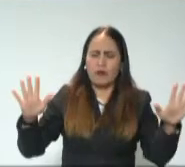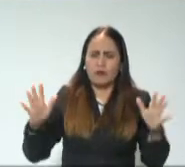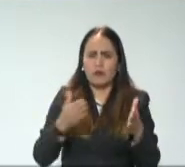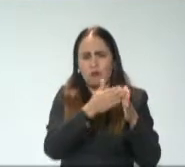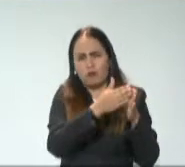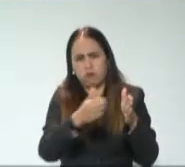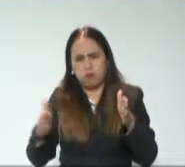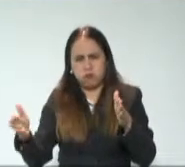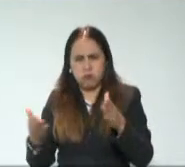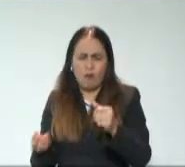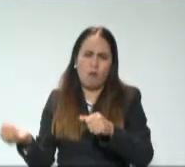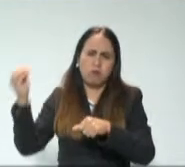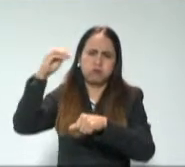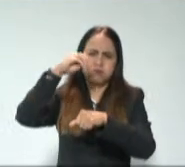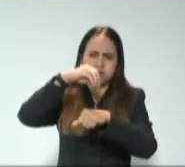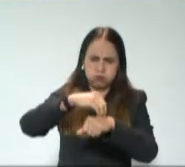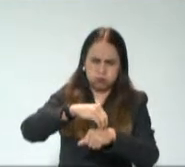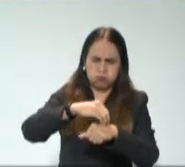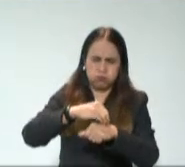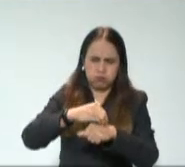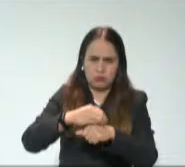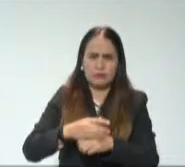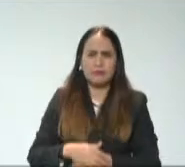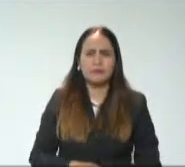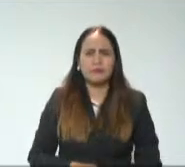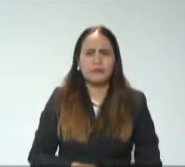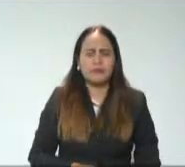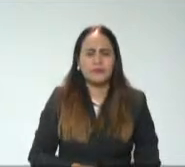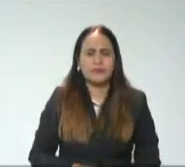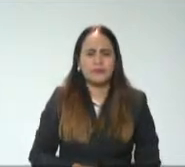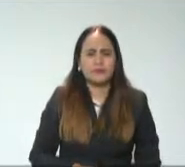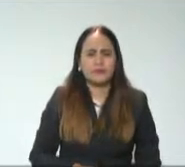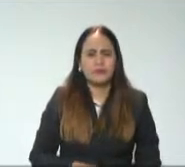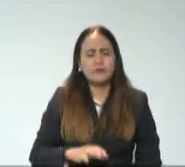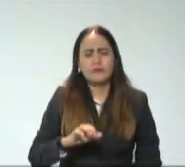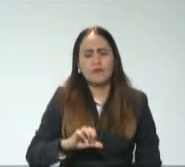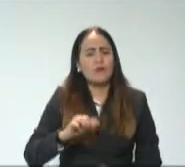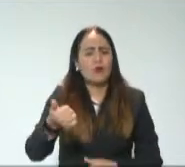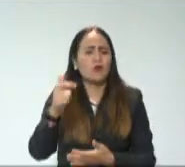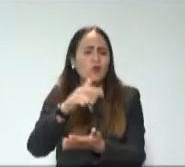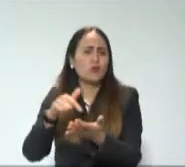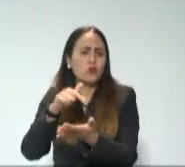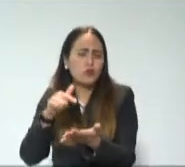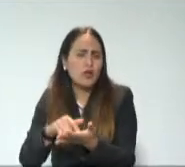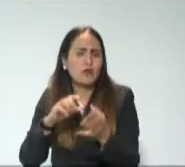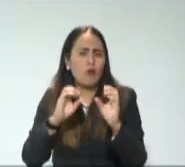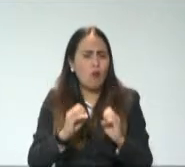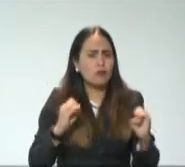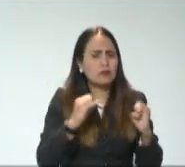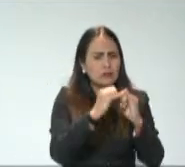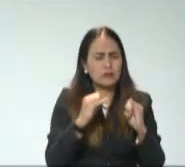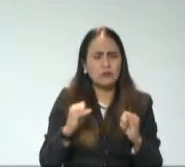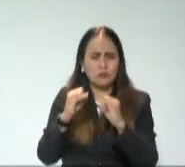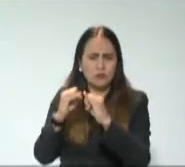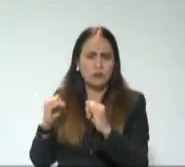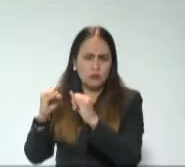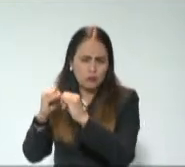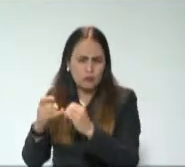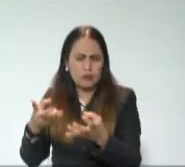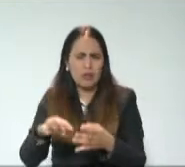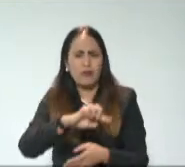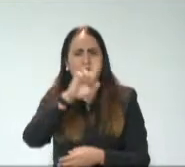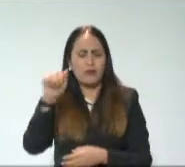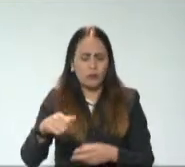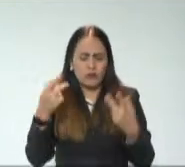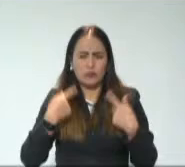generando a lo largo Eh bueno en en en otras latitudes en otras instituciones y analizada